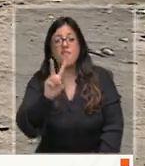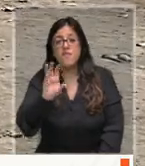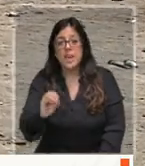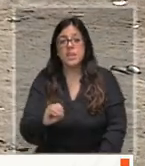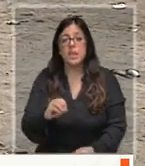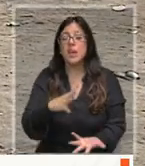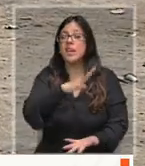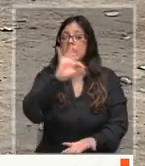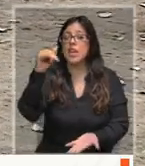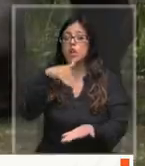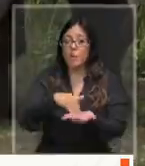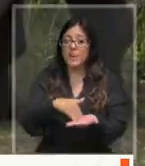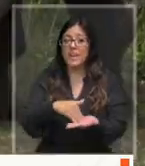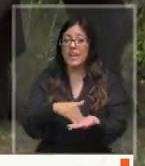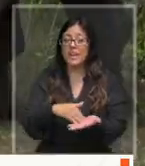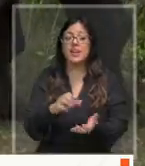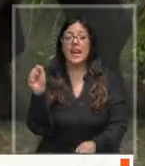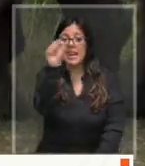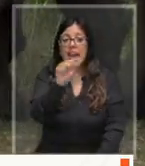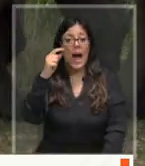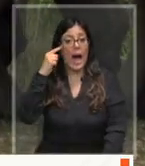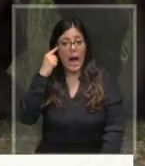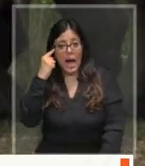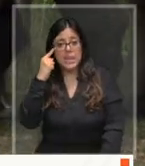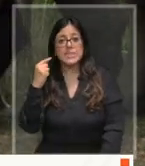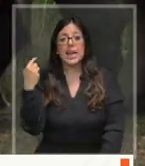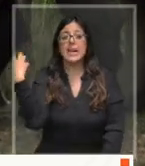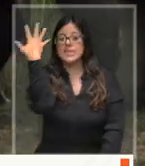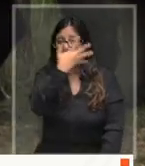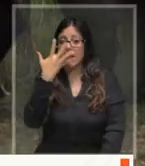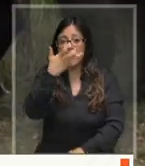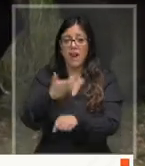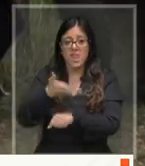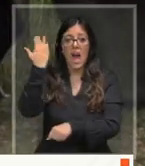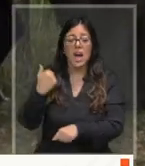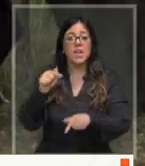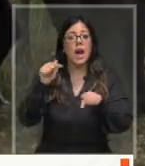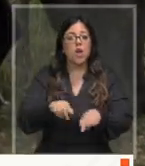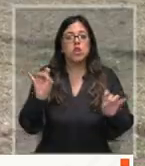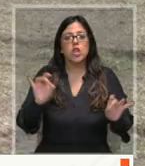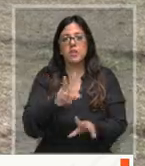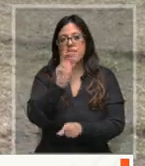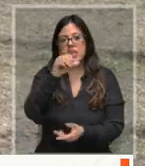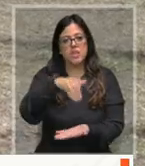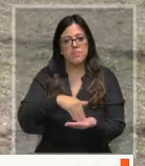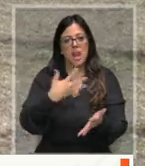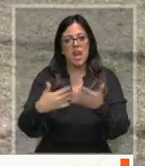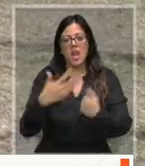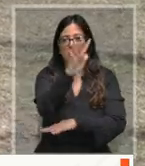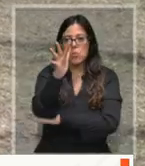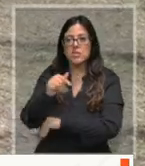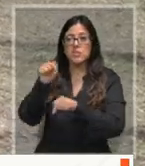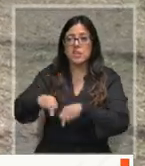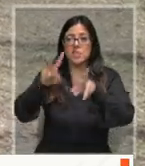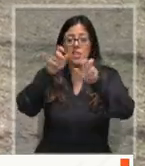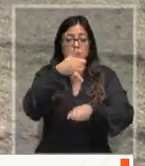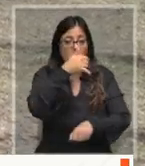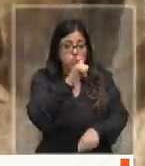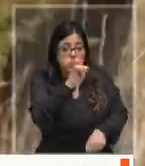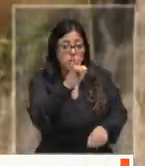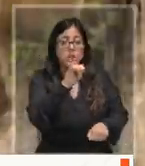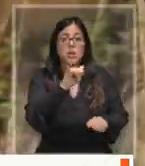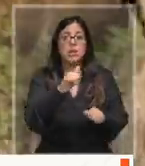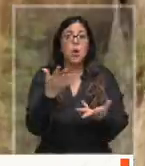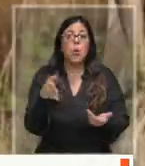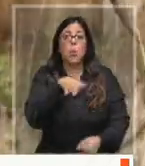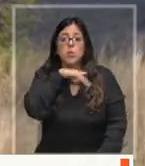y Asia en la actualidad se cree que solo existen unos 27.000 en la naturaleza Esta técnica de descuarne en este caso utilizada